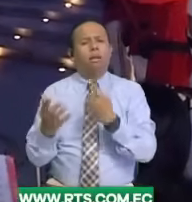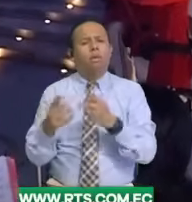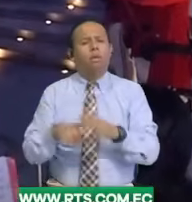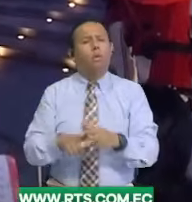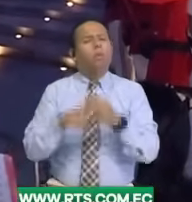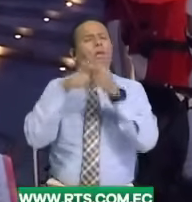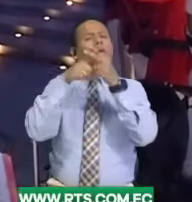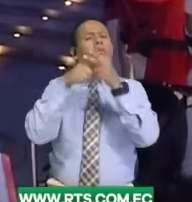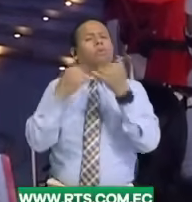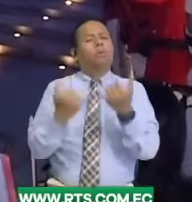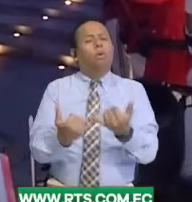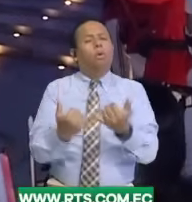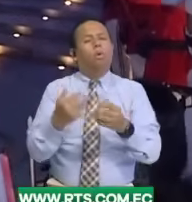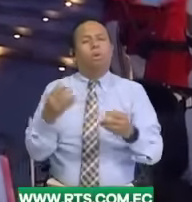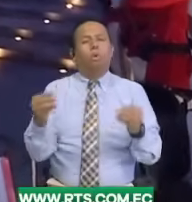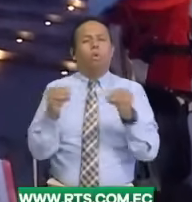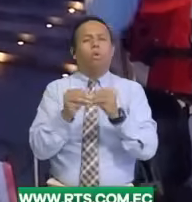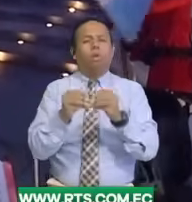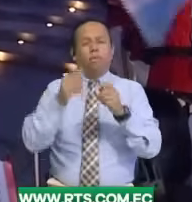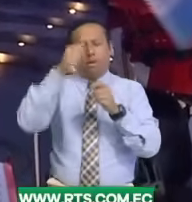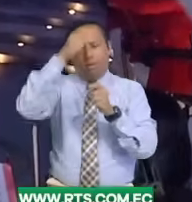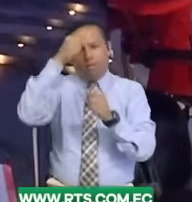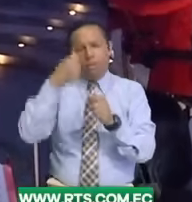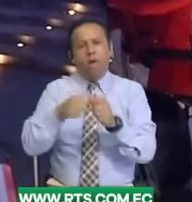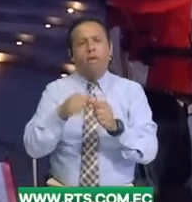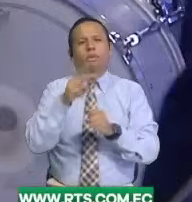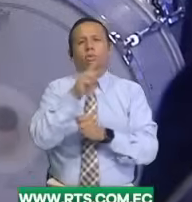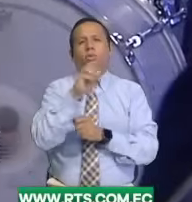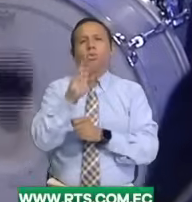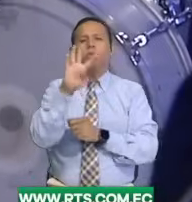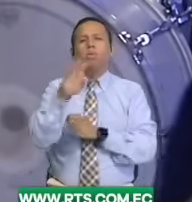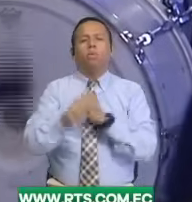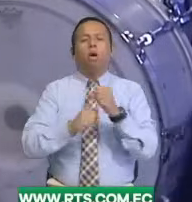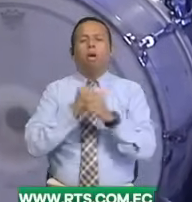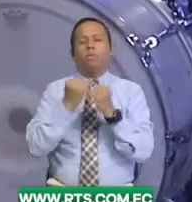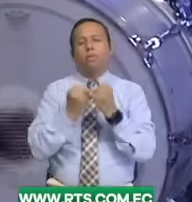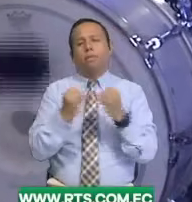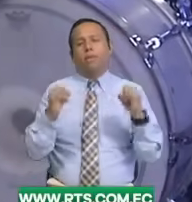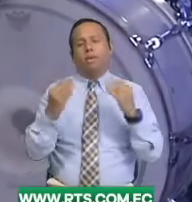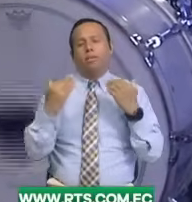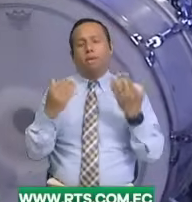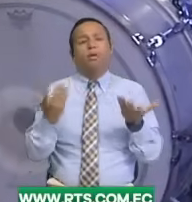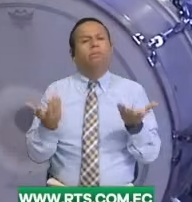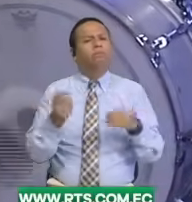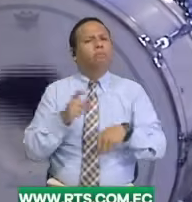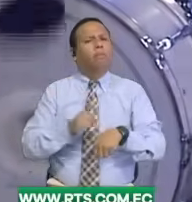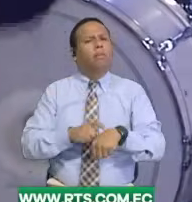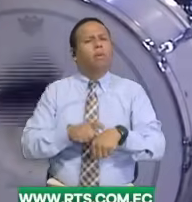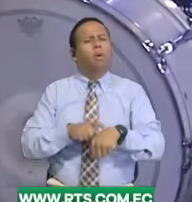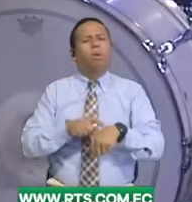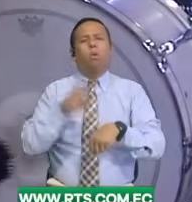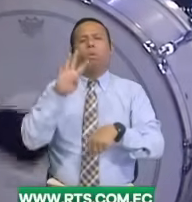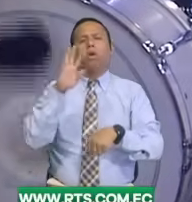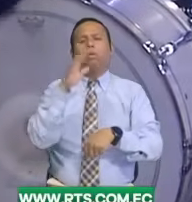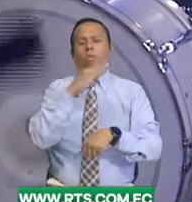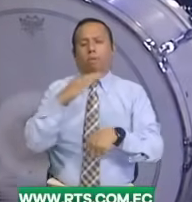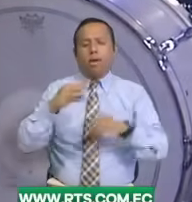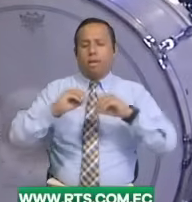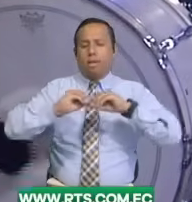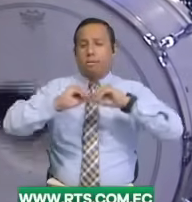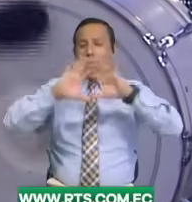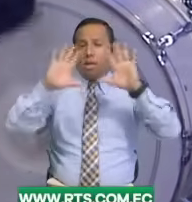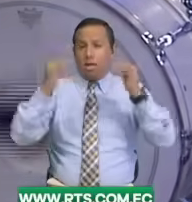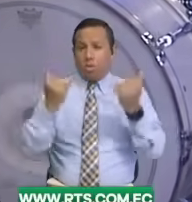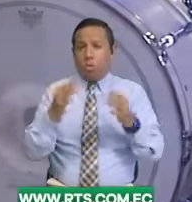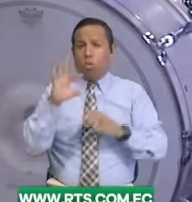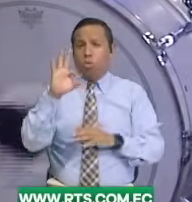por los 204 años de independencia de la ciudad. La ceremonia se realizó a las 4 horas con 30 minutos de la madrugada de este